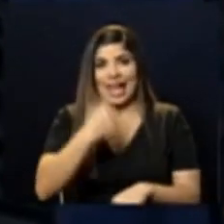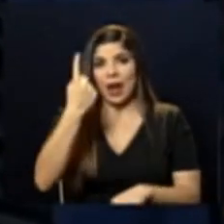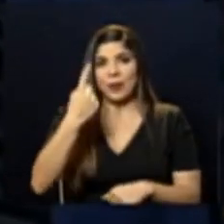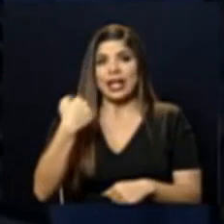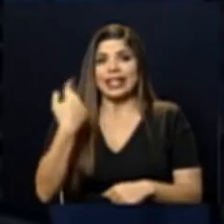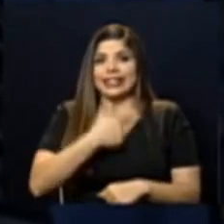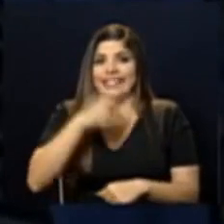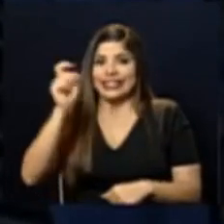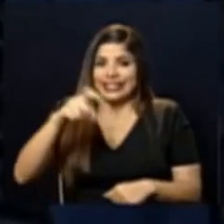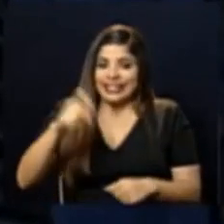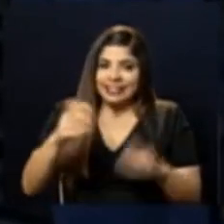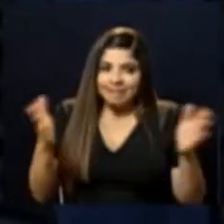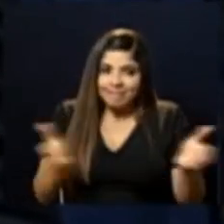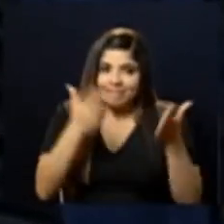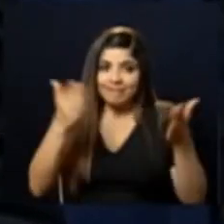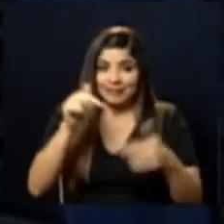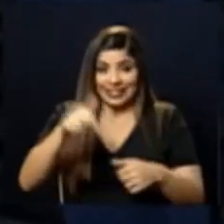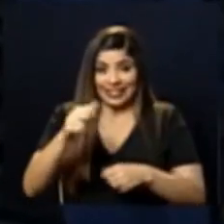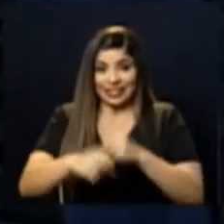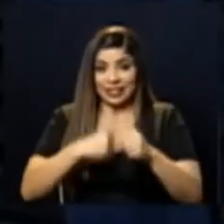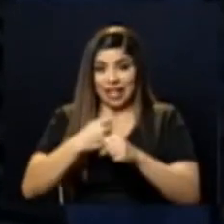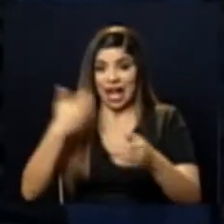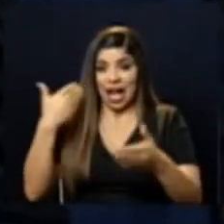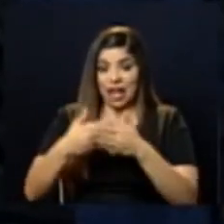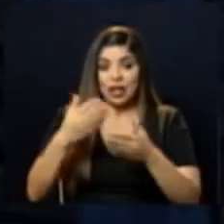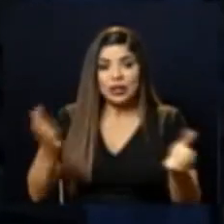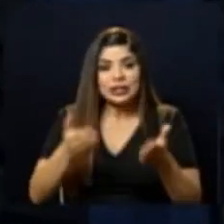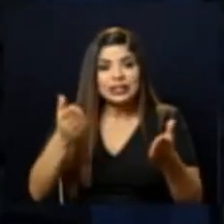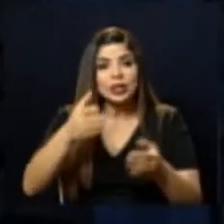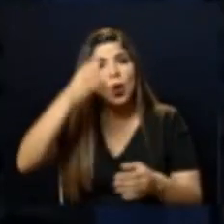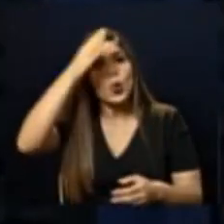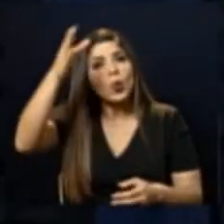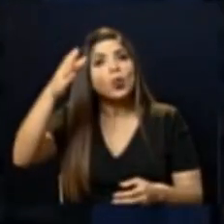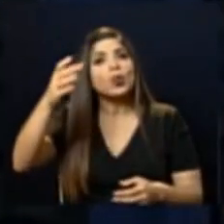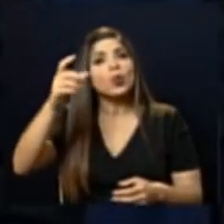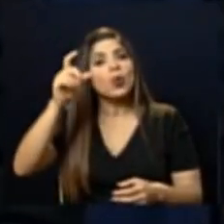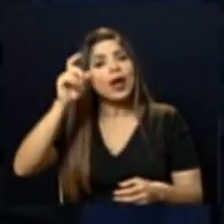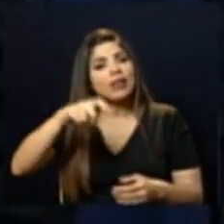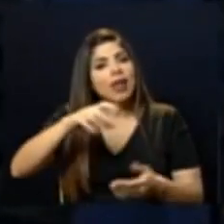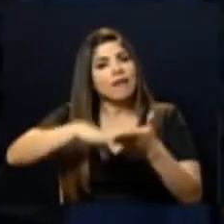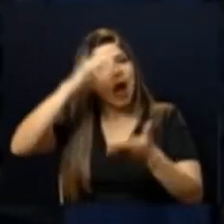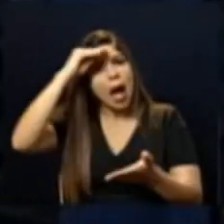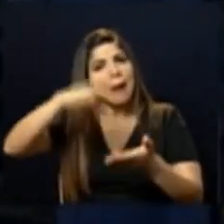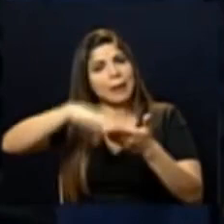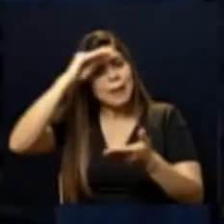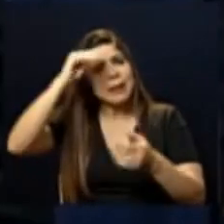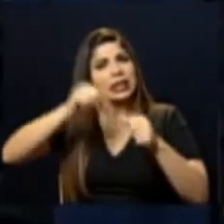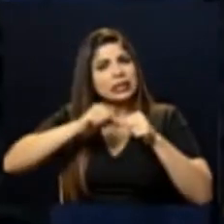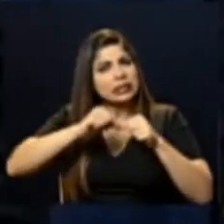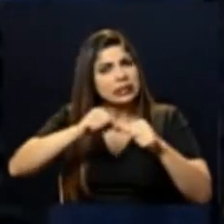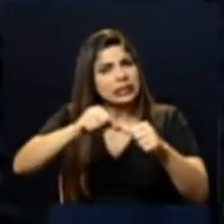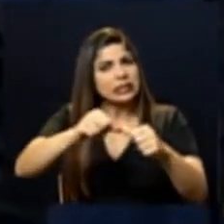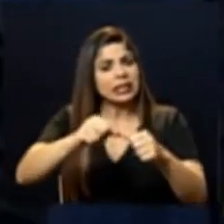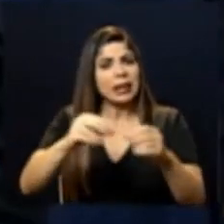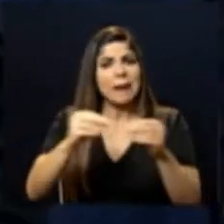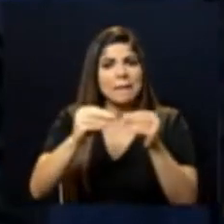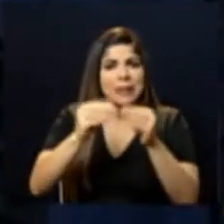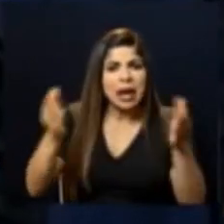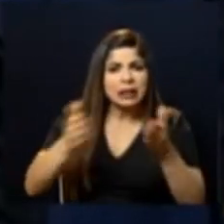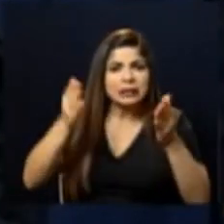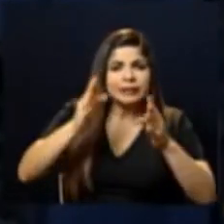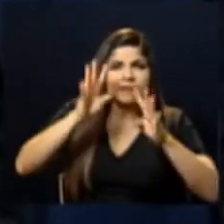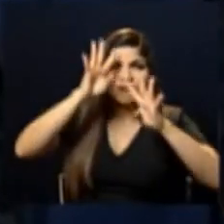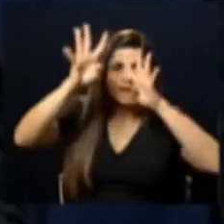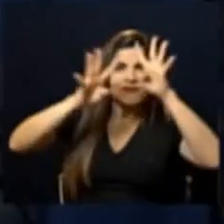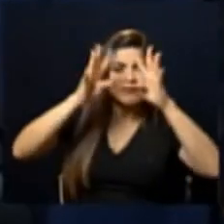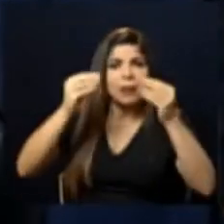Tenemos que fomentar en esta década una cultura de aprendizaje continuo y de desarrollo de la creatividad e